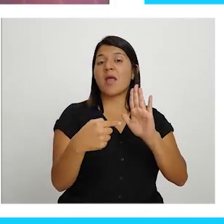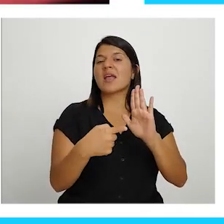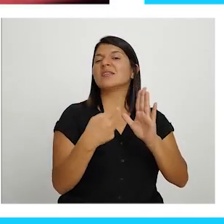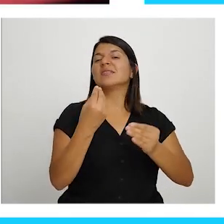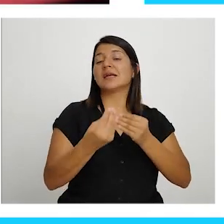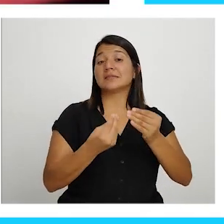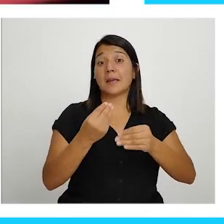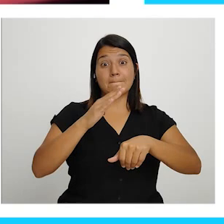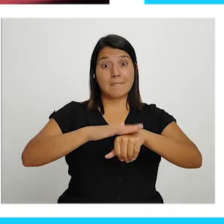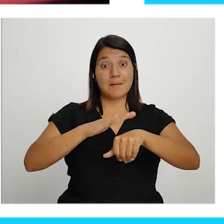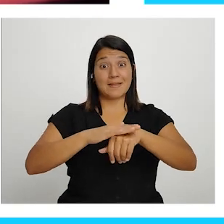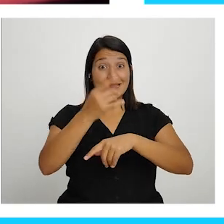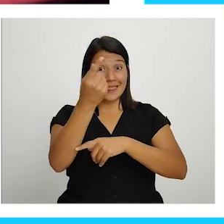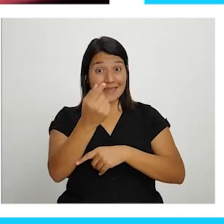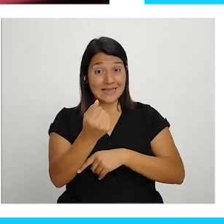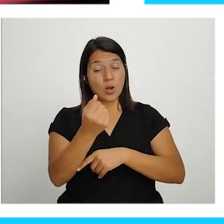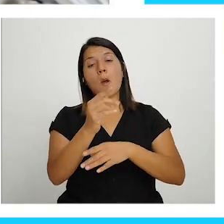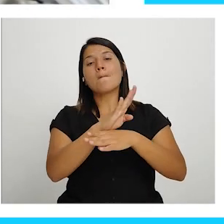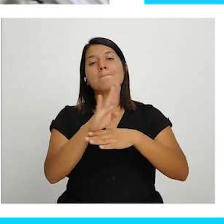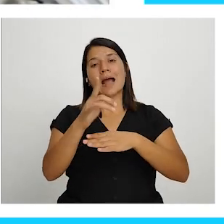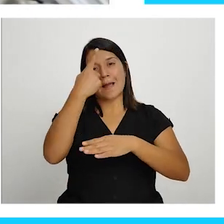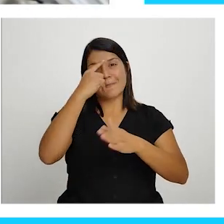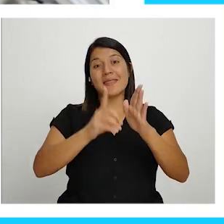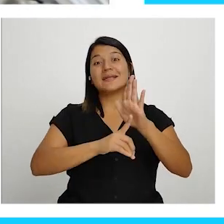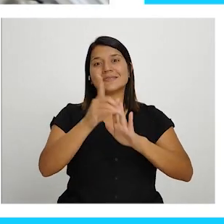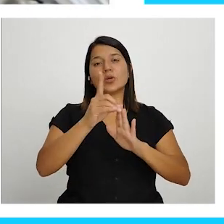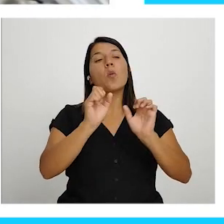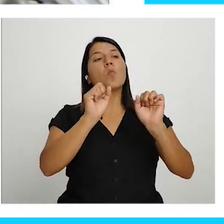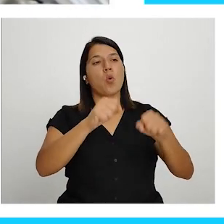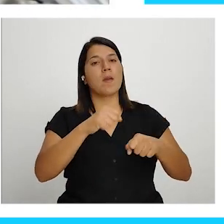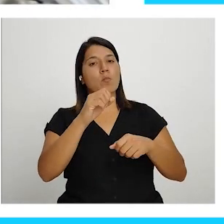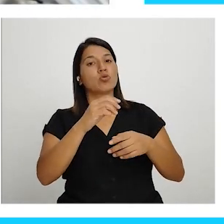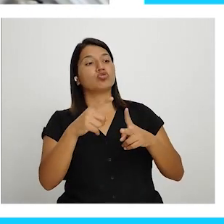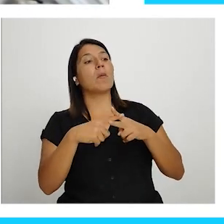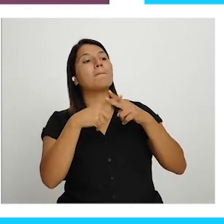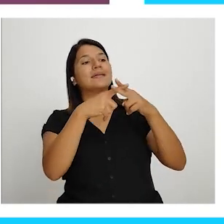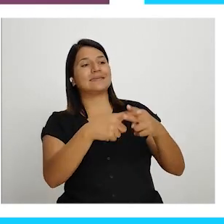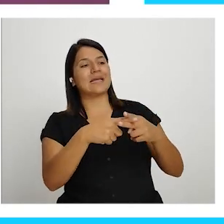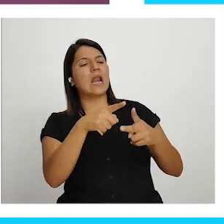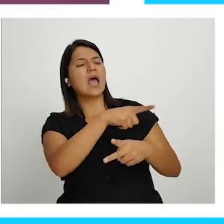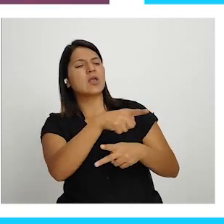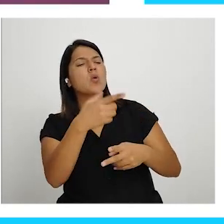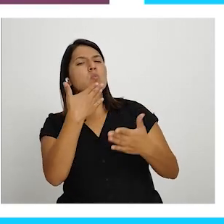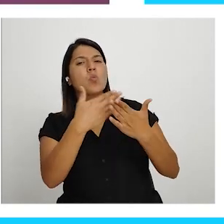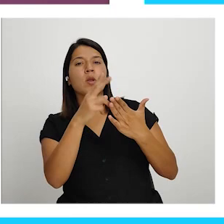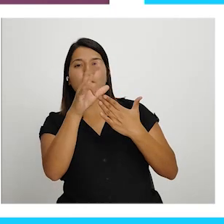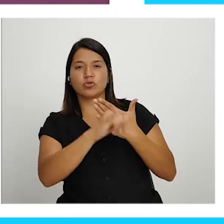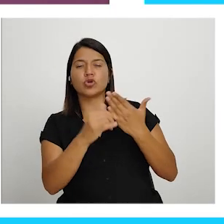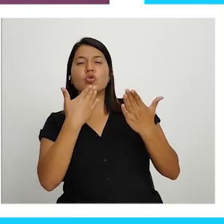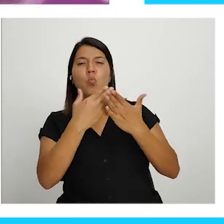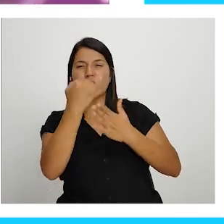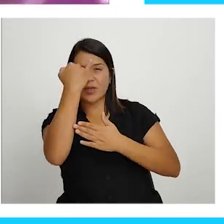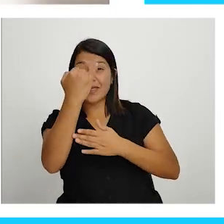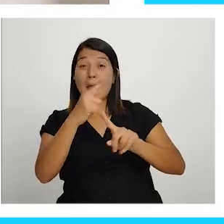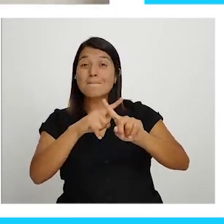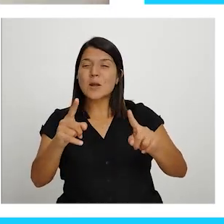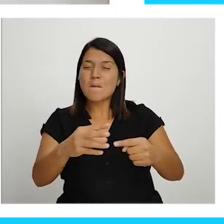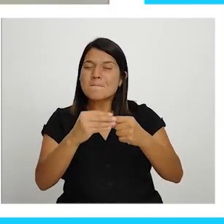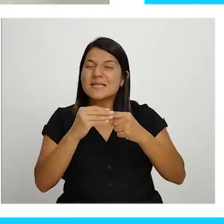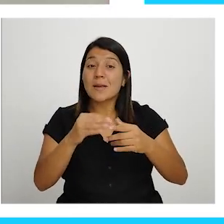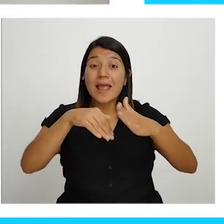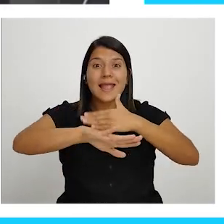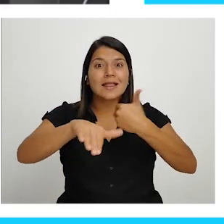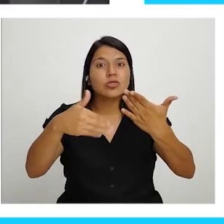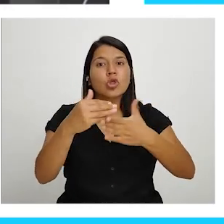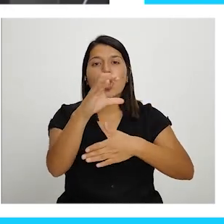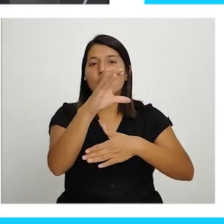Desarrollo vayan mucho más a los buenos proyectos, las buenas ideas, pero sobre todo que de costa a costa y de frontera a frontera,